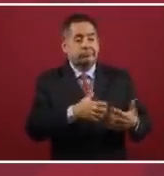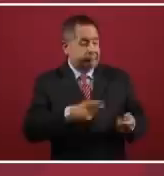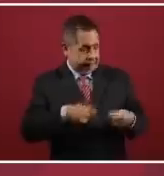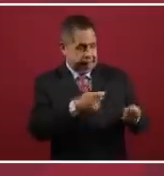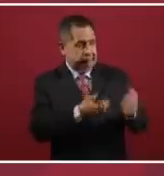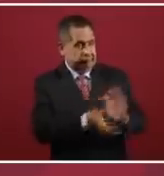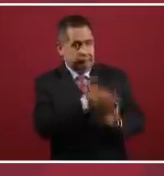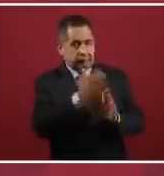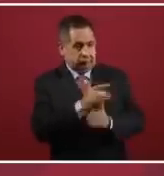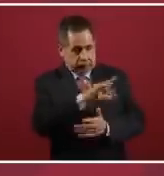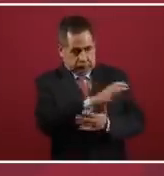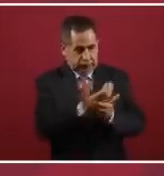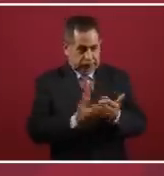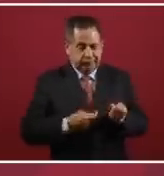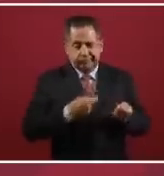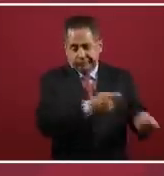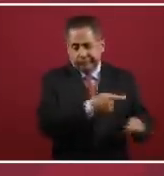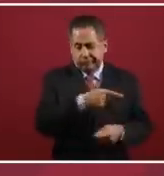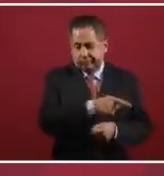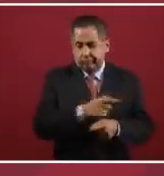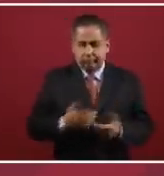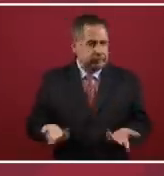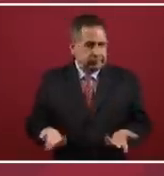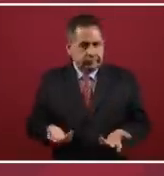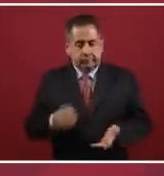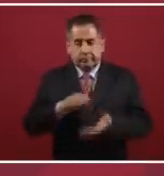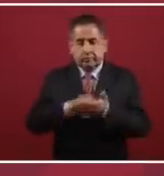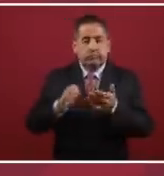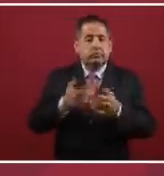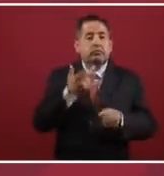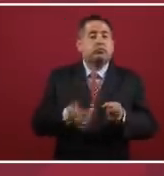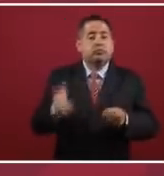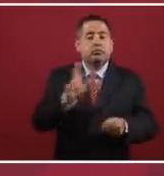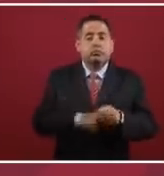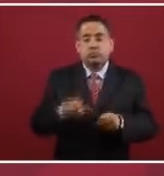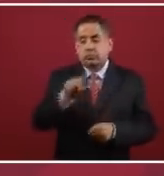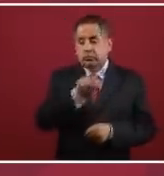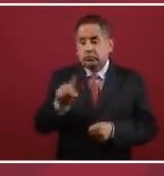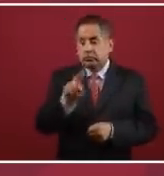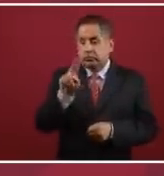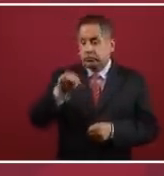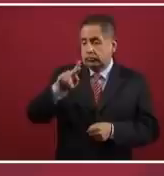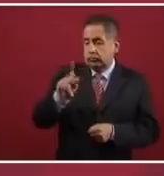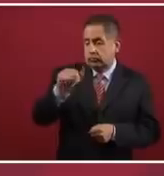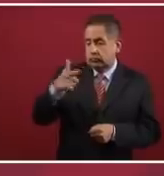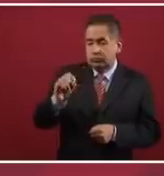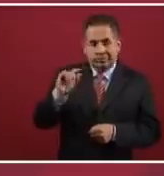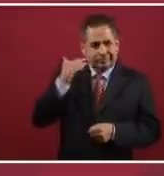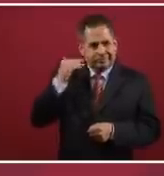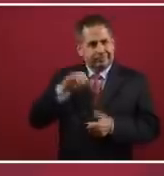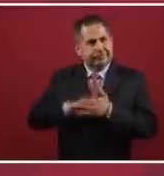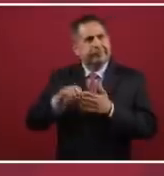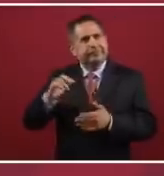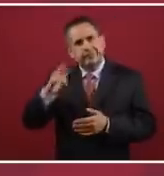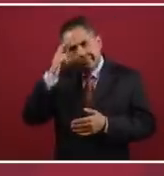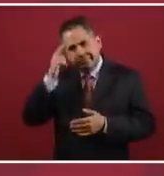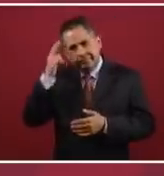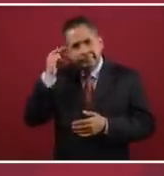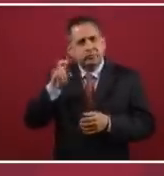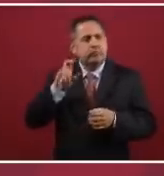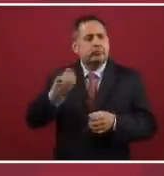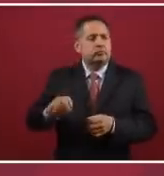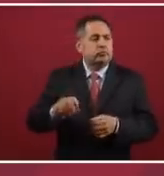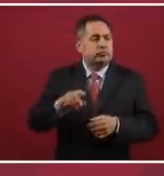construcción de esos hospitales. Por ejemplo, el hospital de Zumpango, que construyeron así, o el de